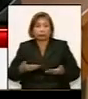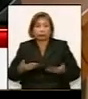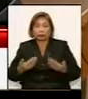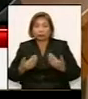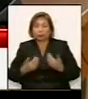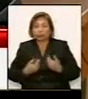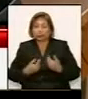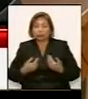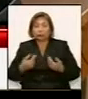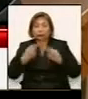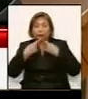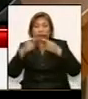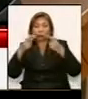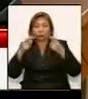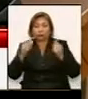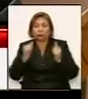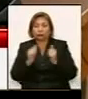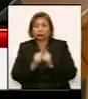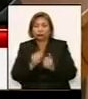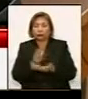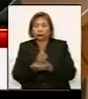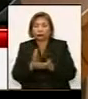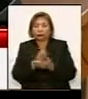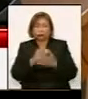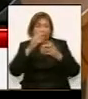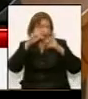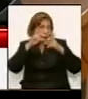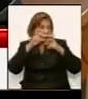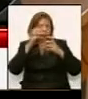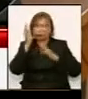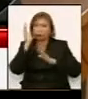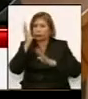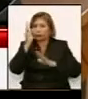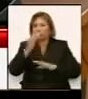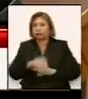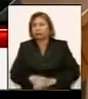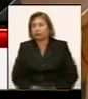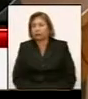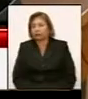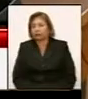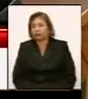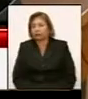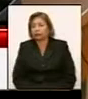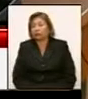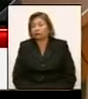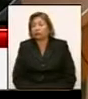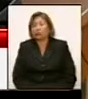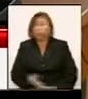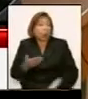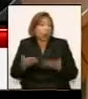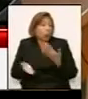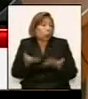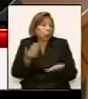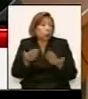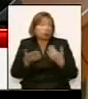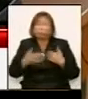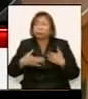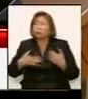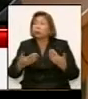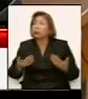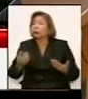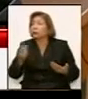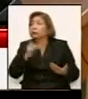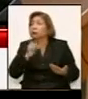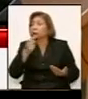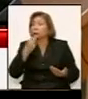de uno publicar compartir una foto un testimonio algo que uno podría pensar que no